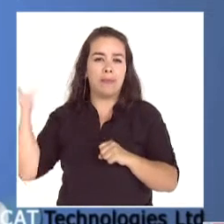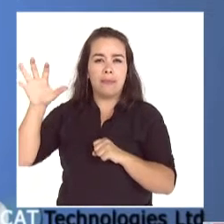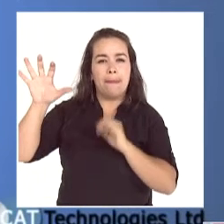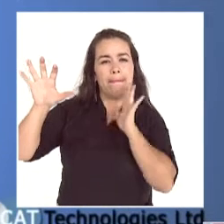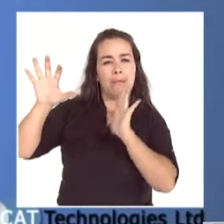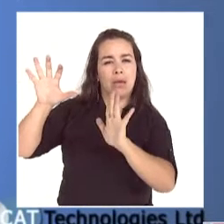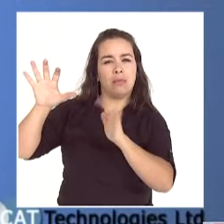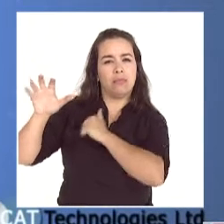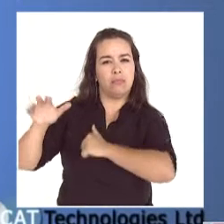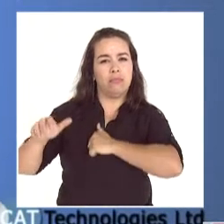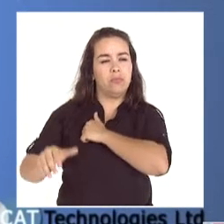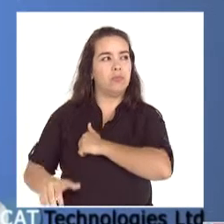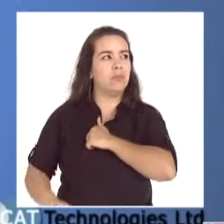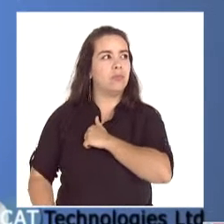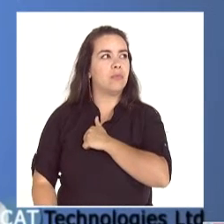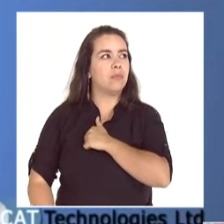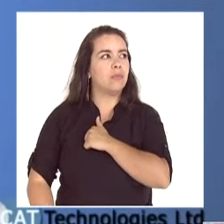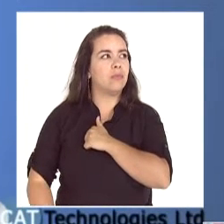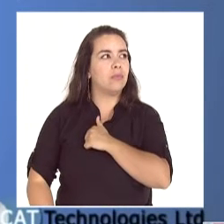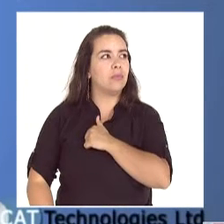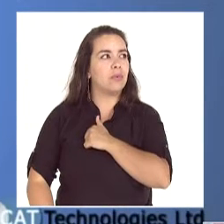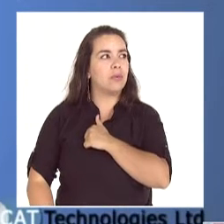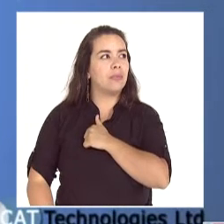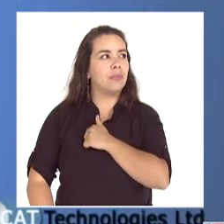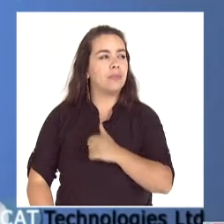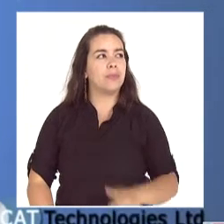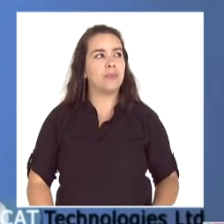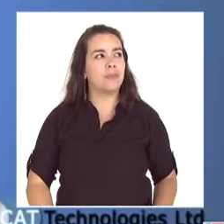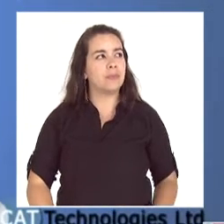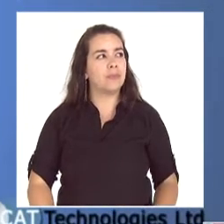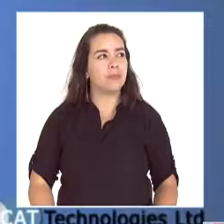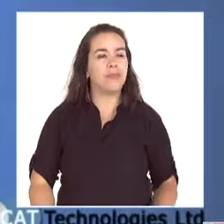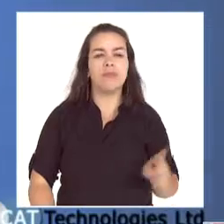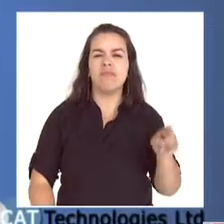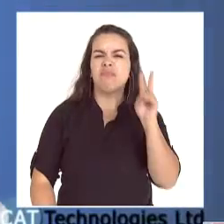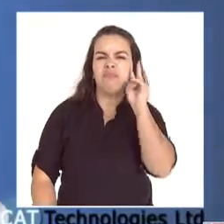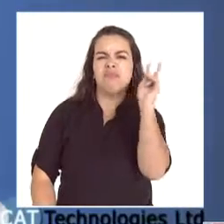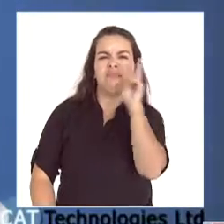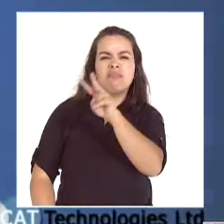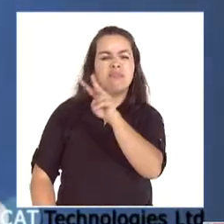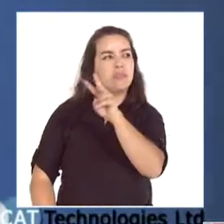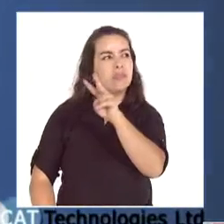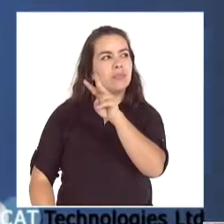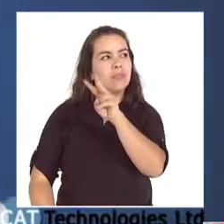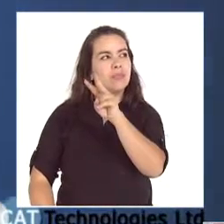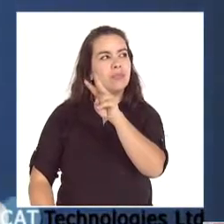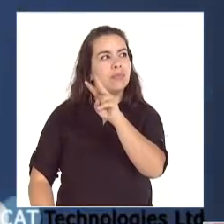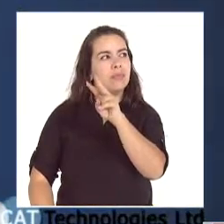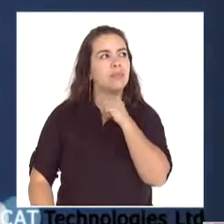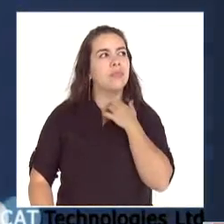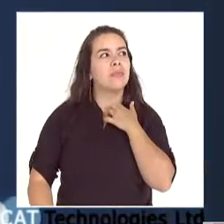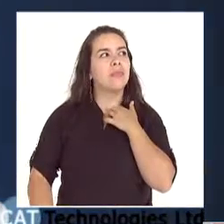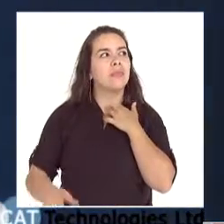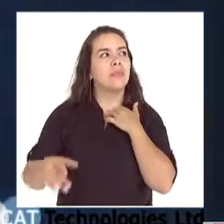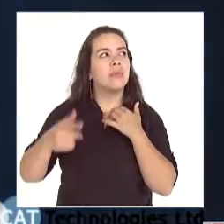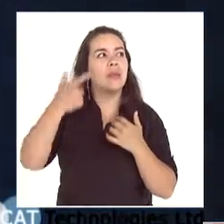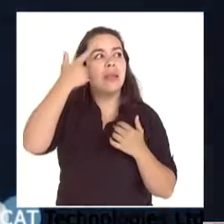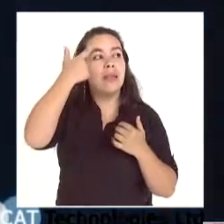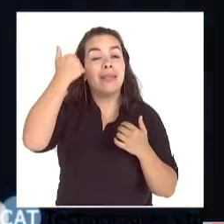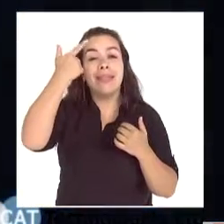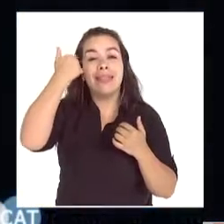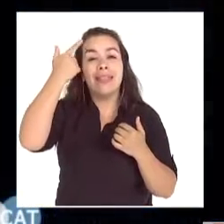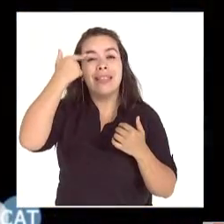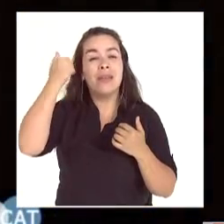favor, o no cambiarla, lo que estamos viendo acá es lo que se tiñó de negro, son las arterias